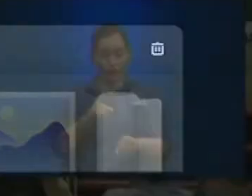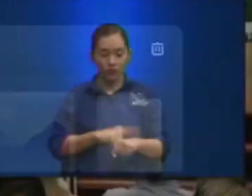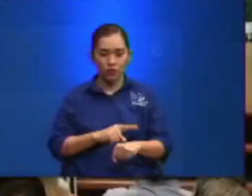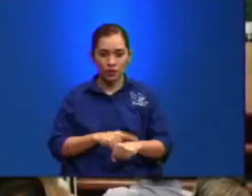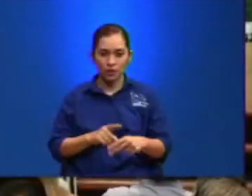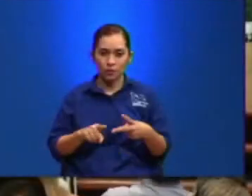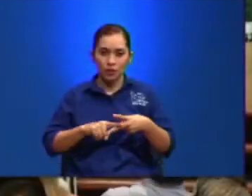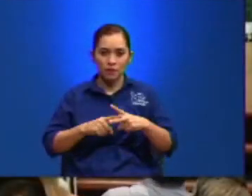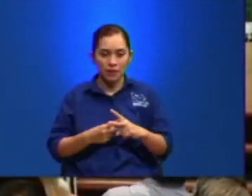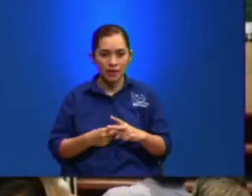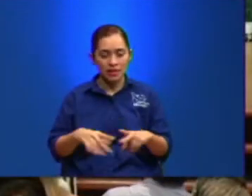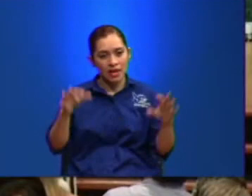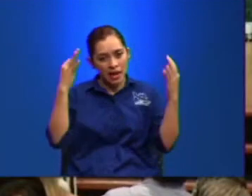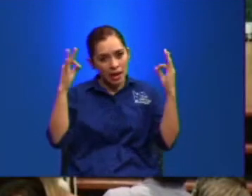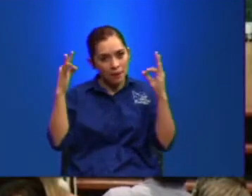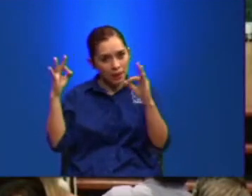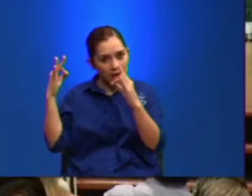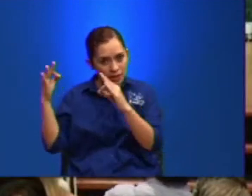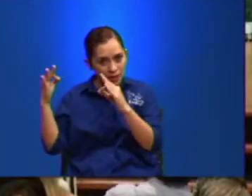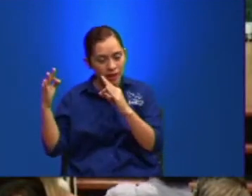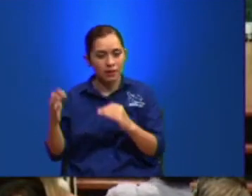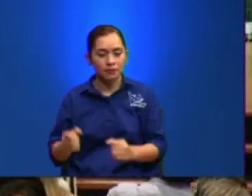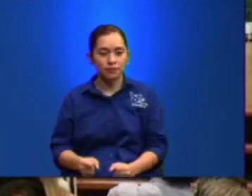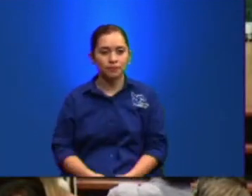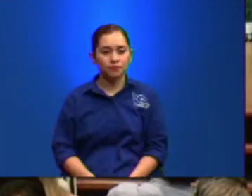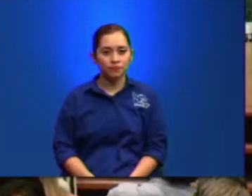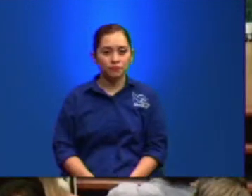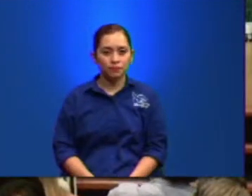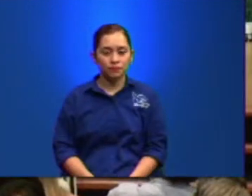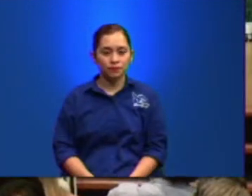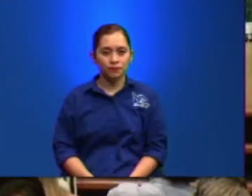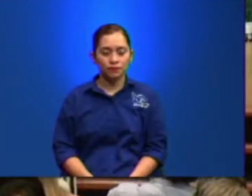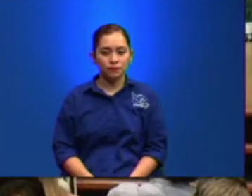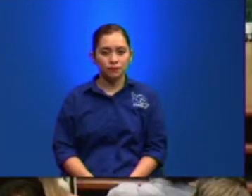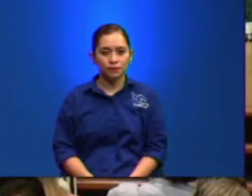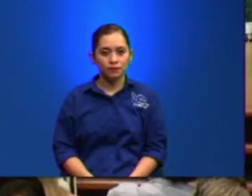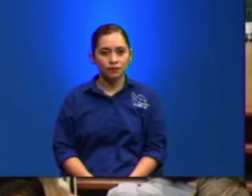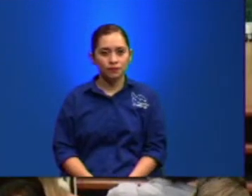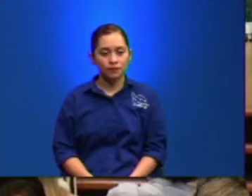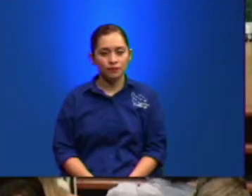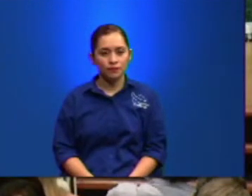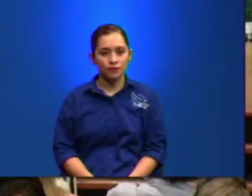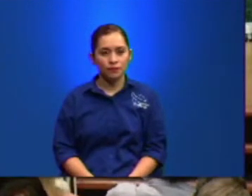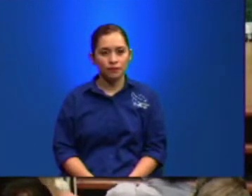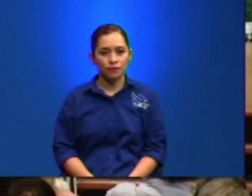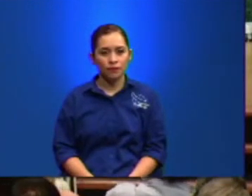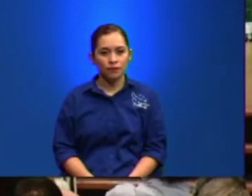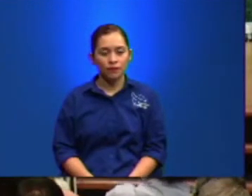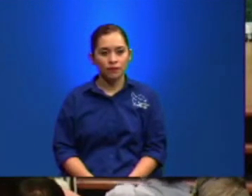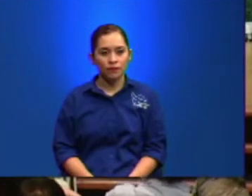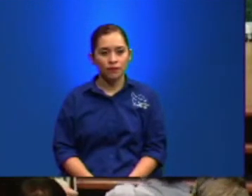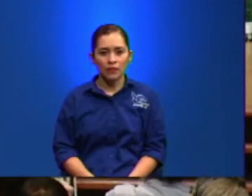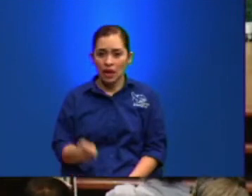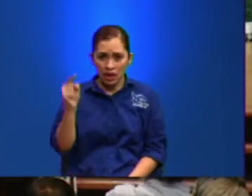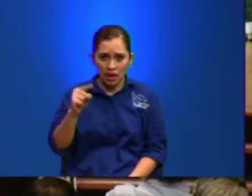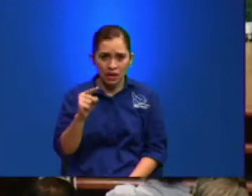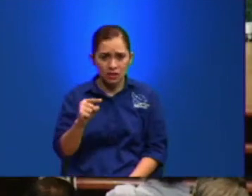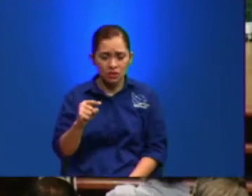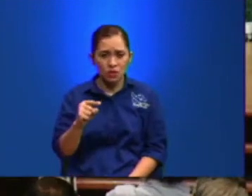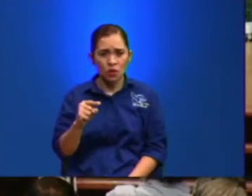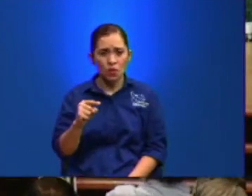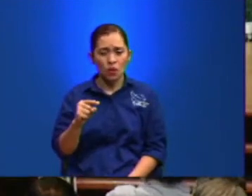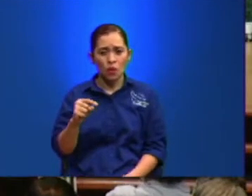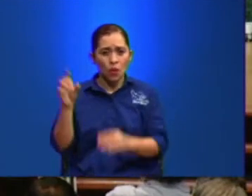que la concupiscencia es uno de los receptores bien tremendos y ahí sí hermano para administrar esto es impresionante